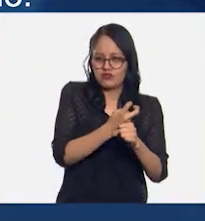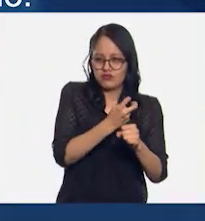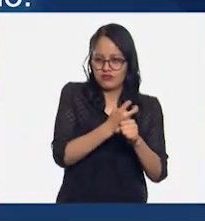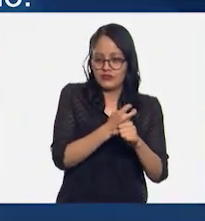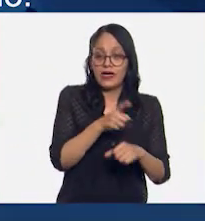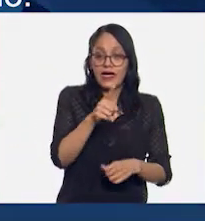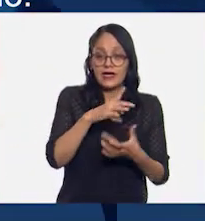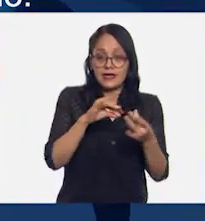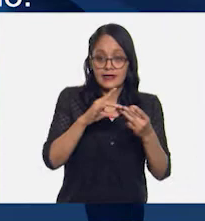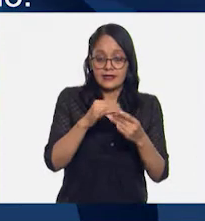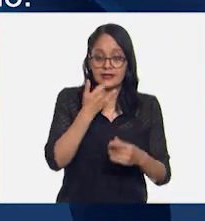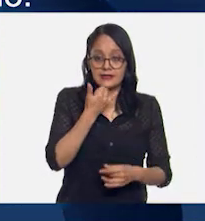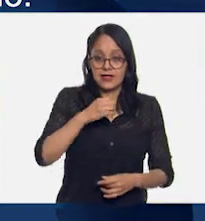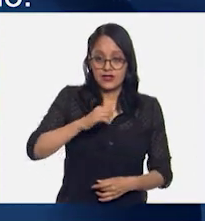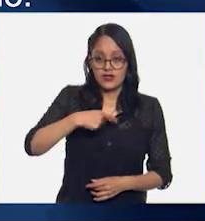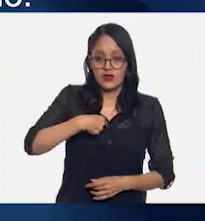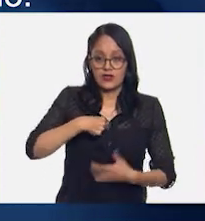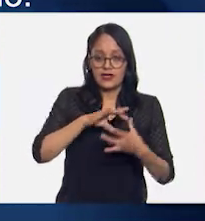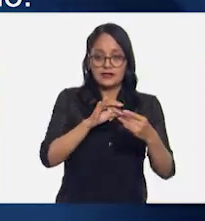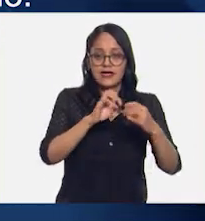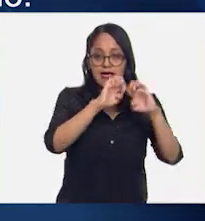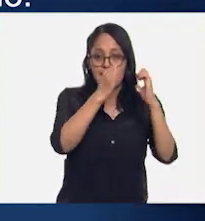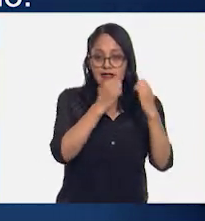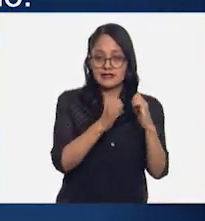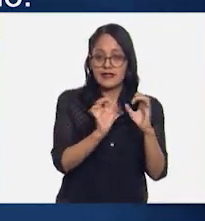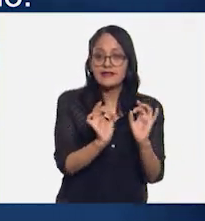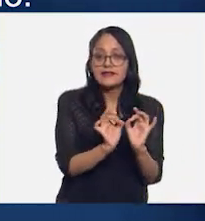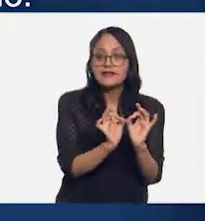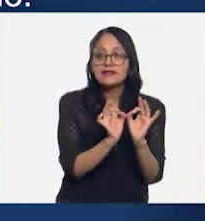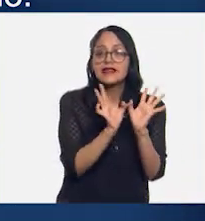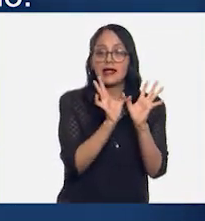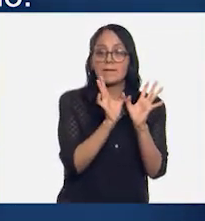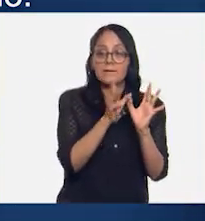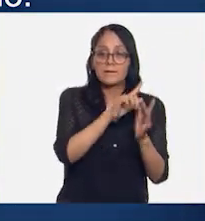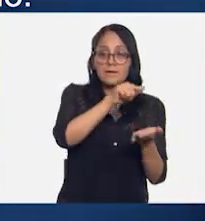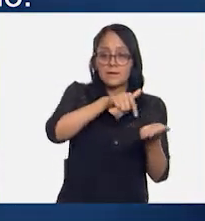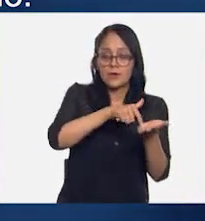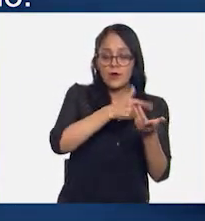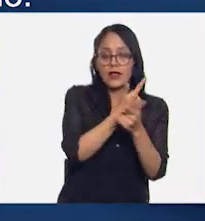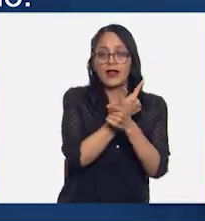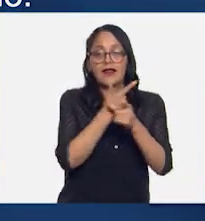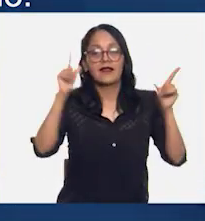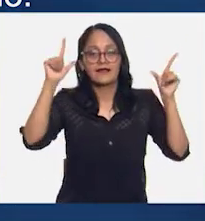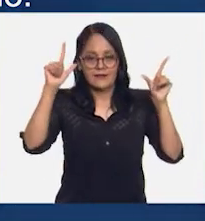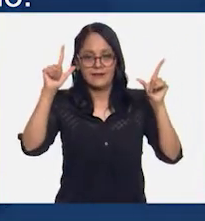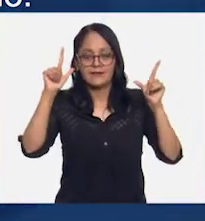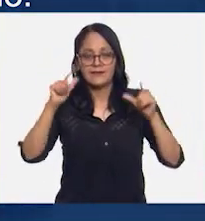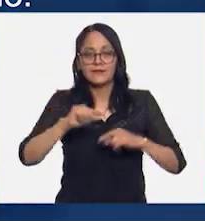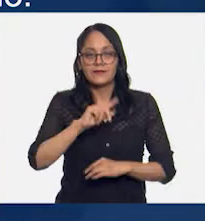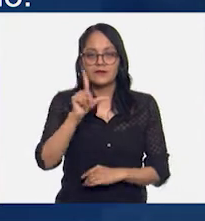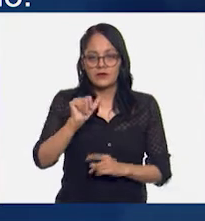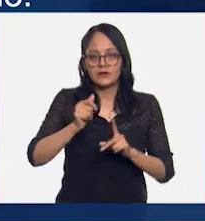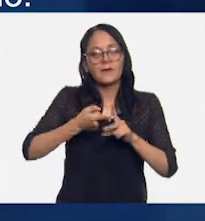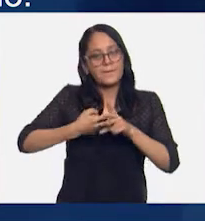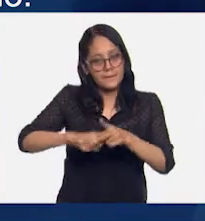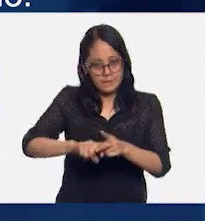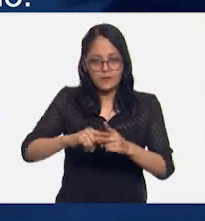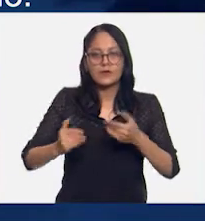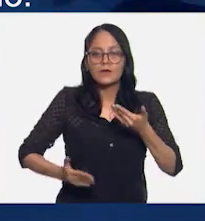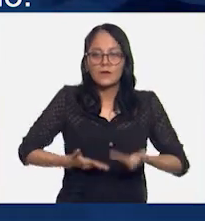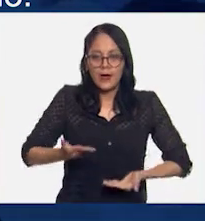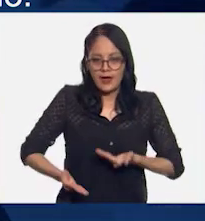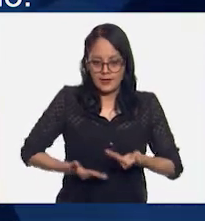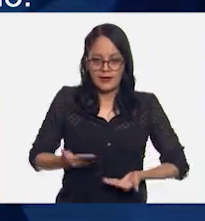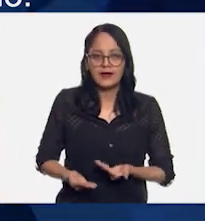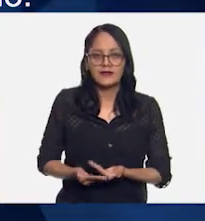como explica el yo lírico, la estatua es de pronto liberada del vacío y en consecuencia comienza la danza, instante